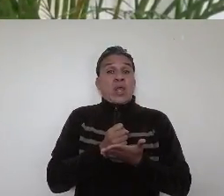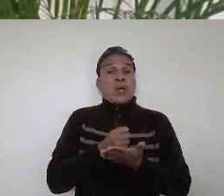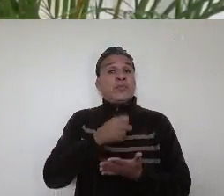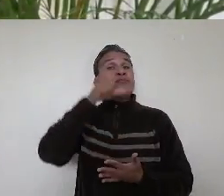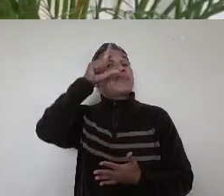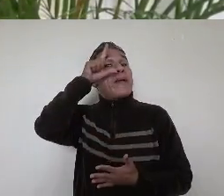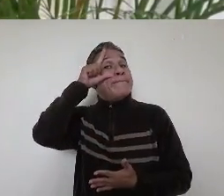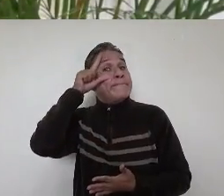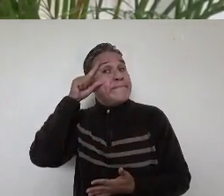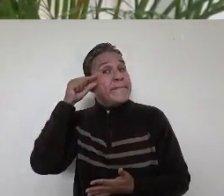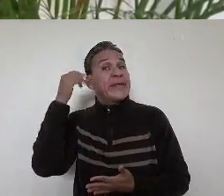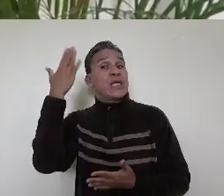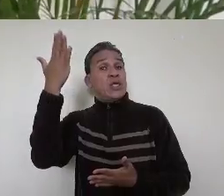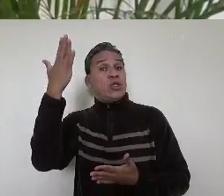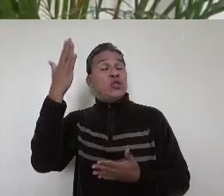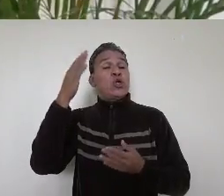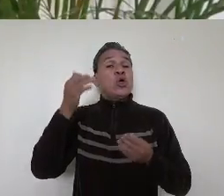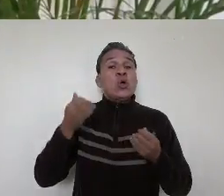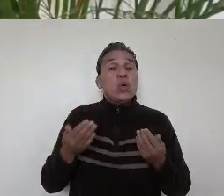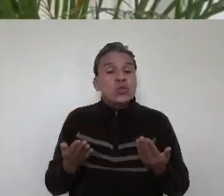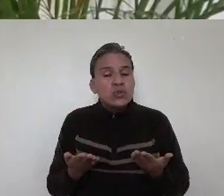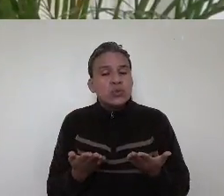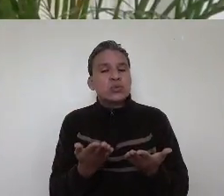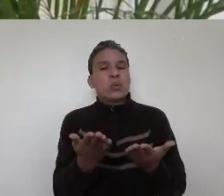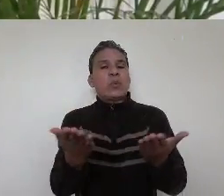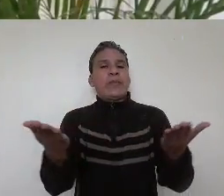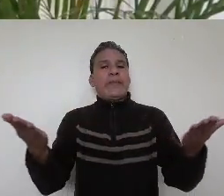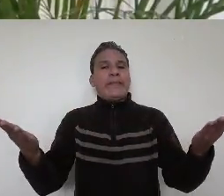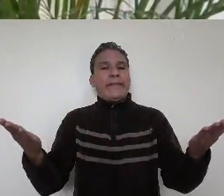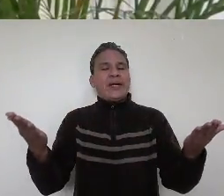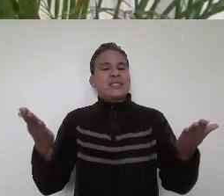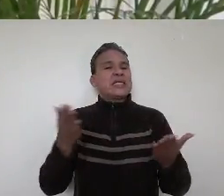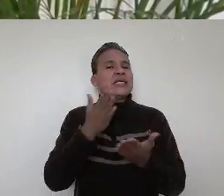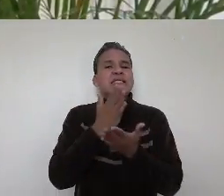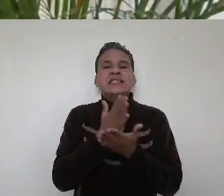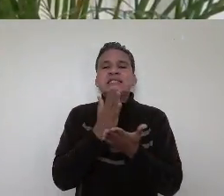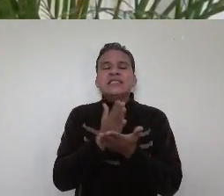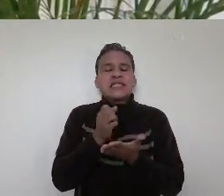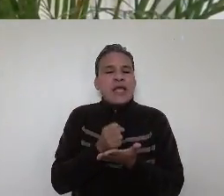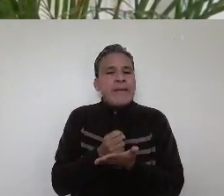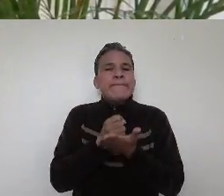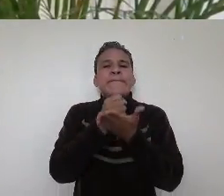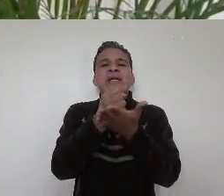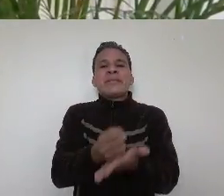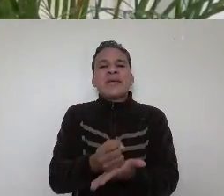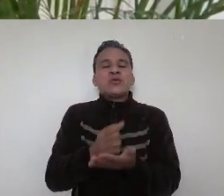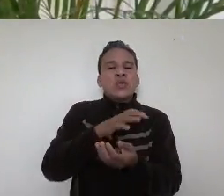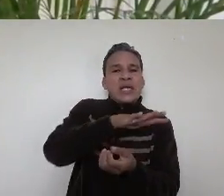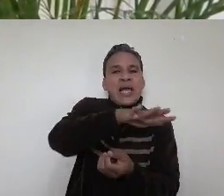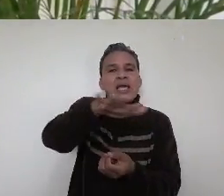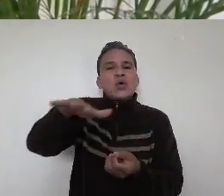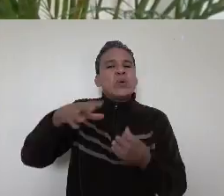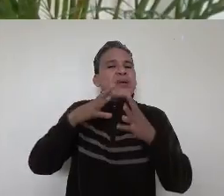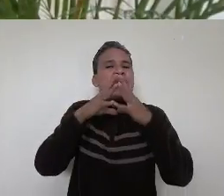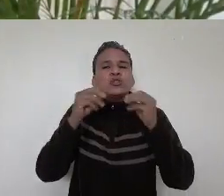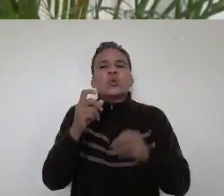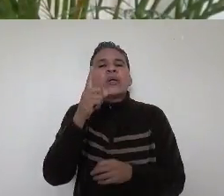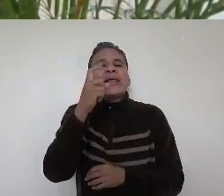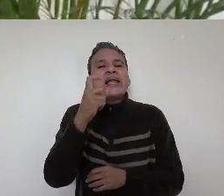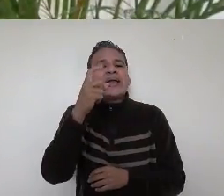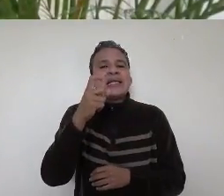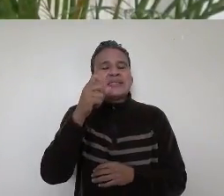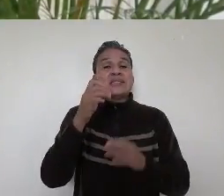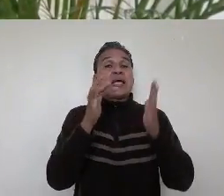su parte, con su infinita riqueza, remediará con esplendidez todas las necesidades de ustedes, por medio de